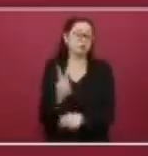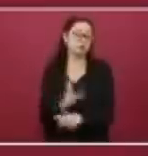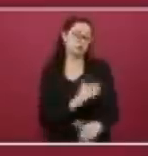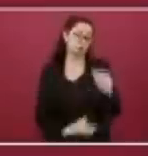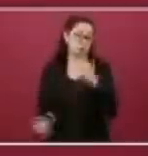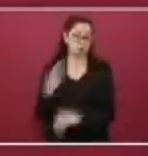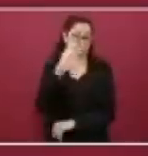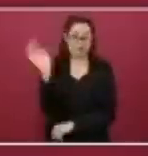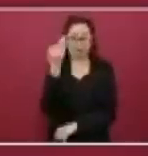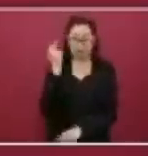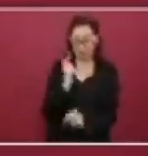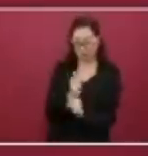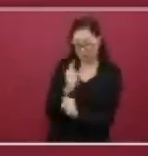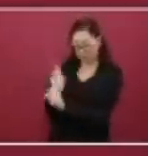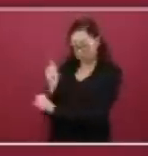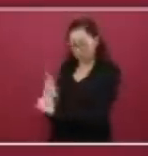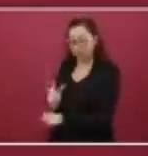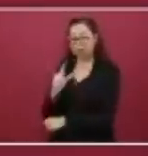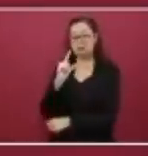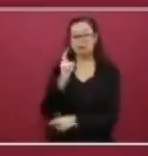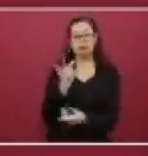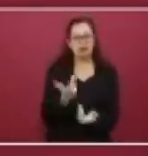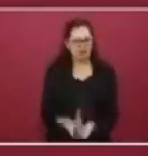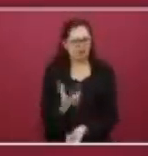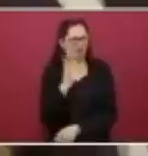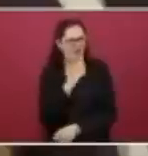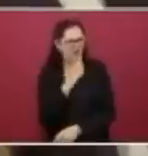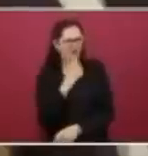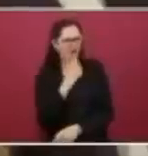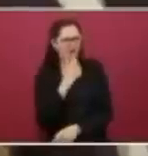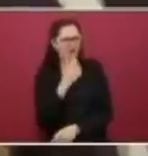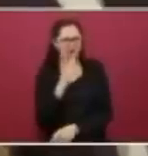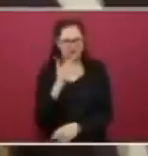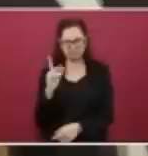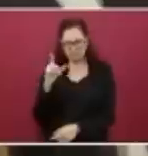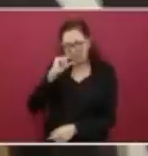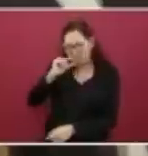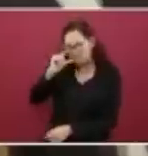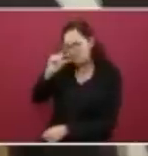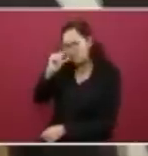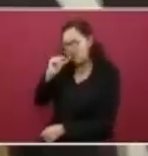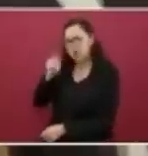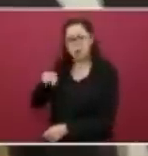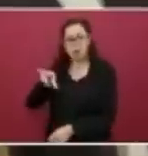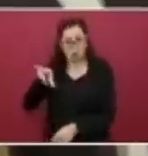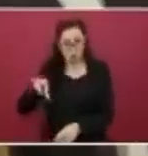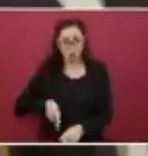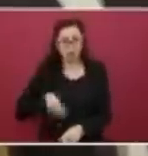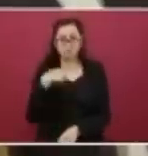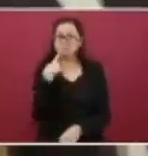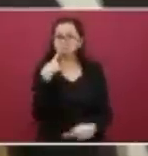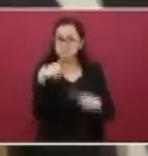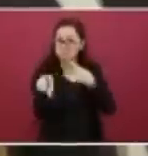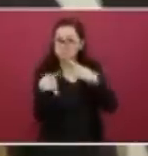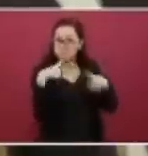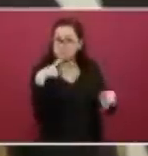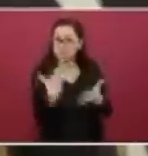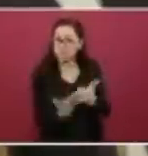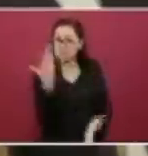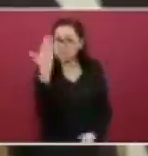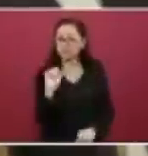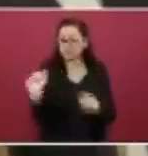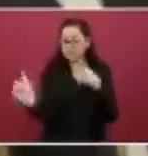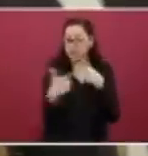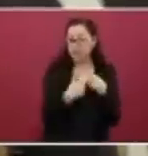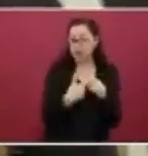por esto va a haber alguna denuncia vamos a ver al gobierno federal denunciando estas irregularidades hay